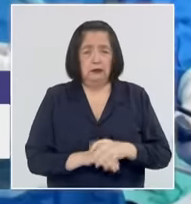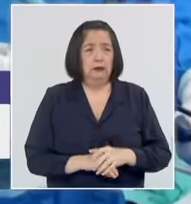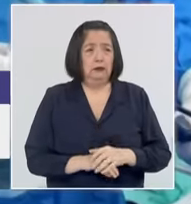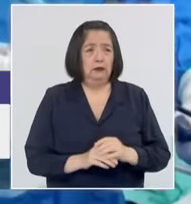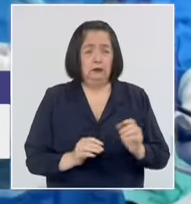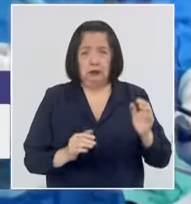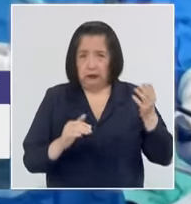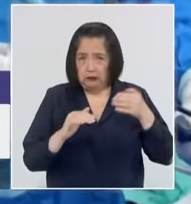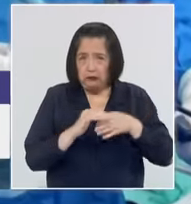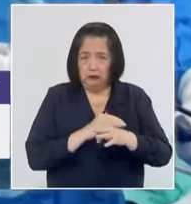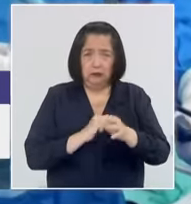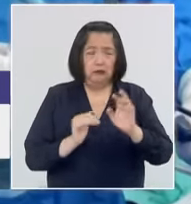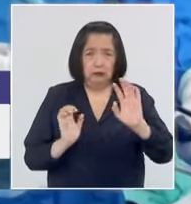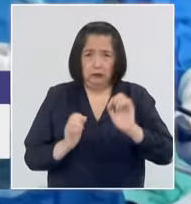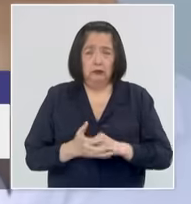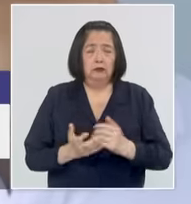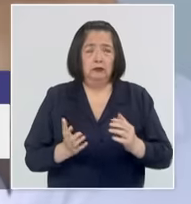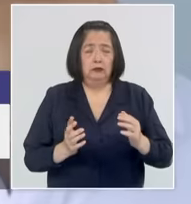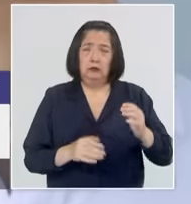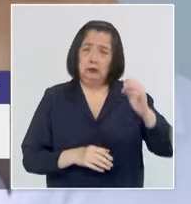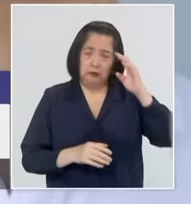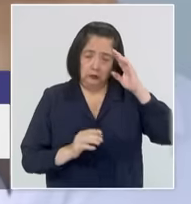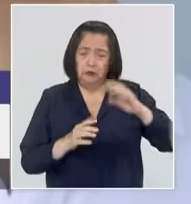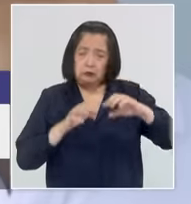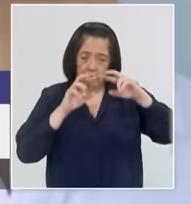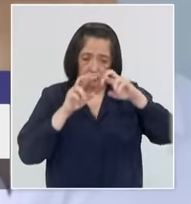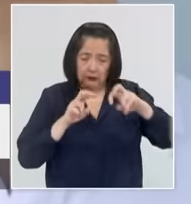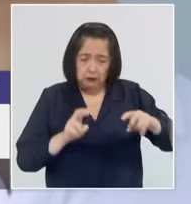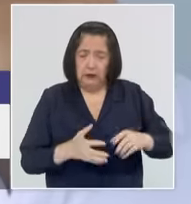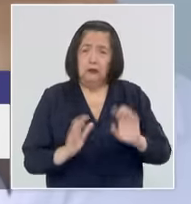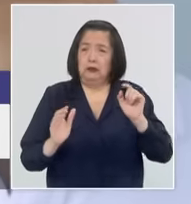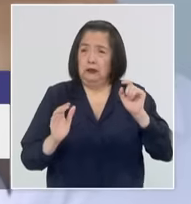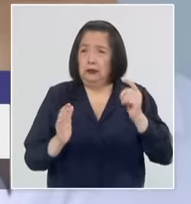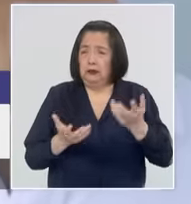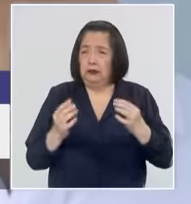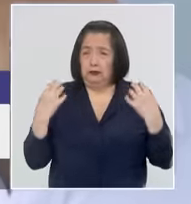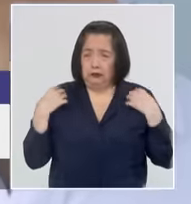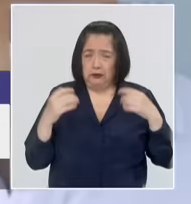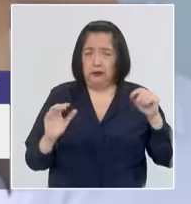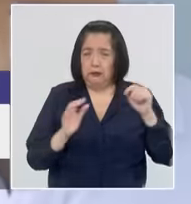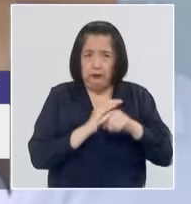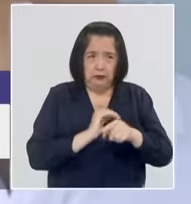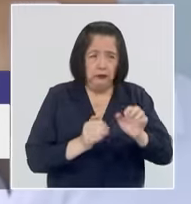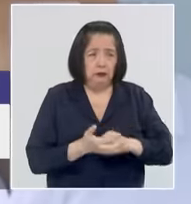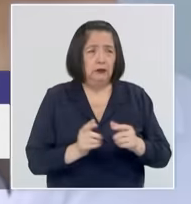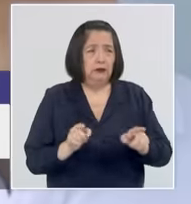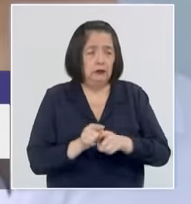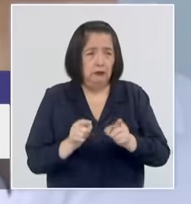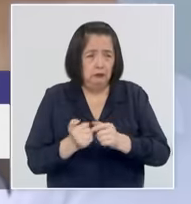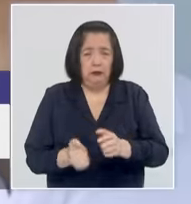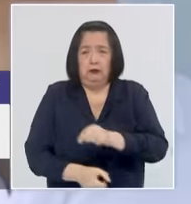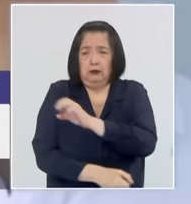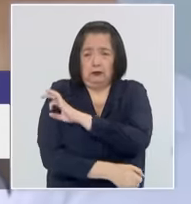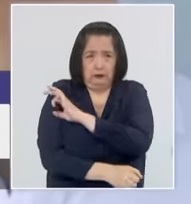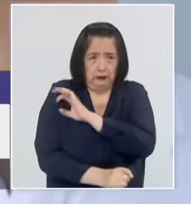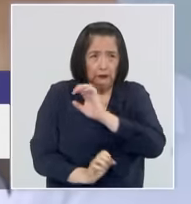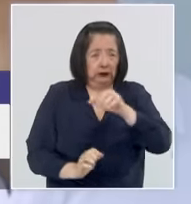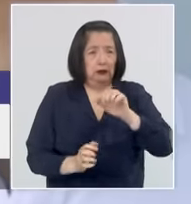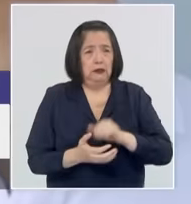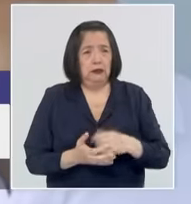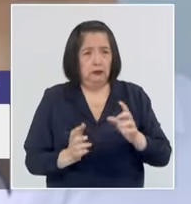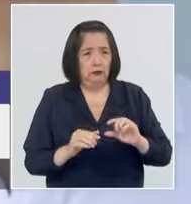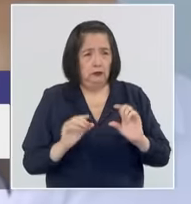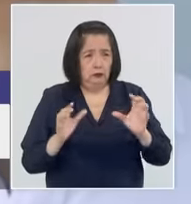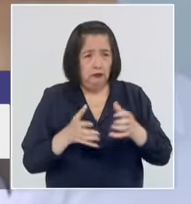es que ingresó personal de la División de Investigación de Homicidios, acompañados también por personal del Ministerio Público, un